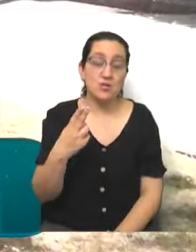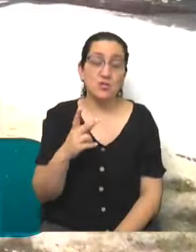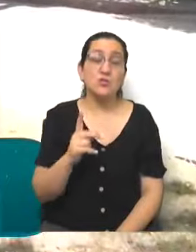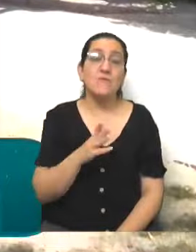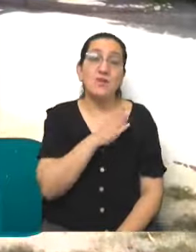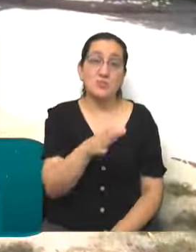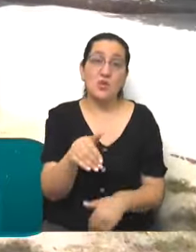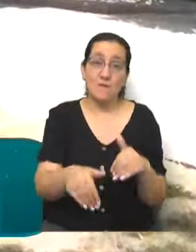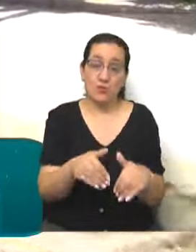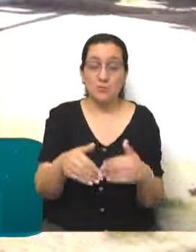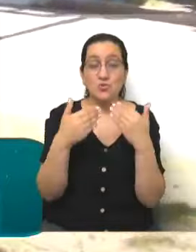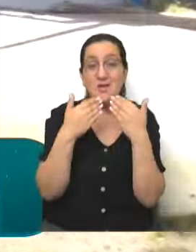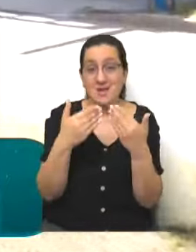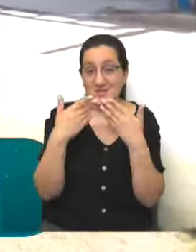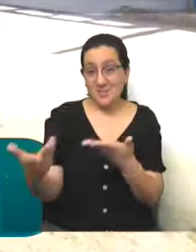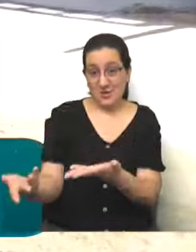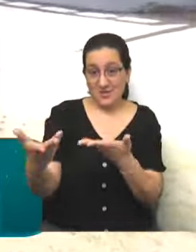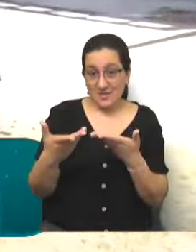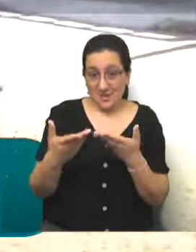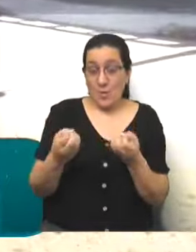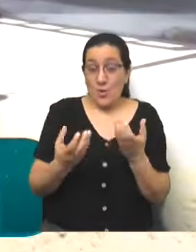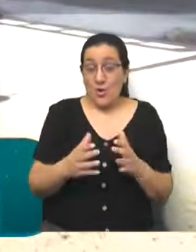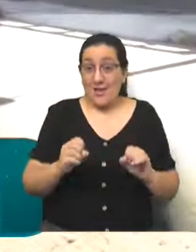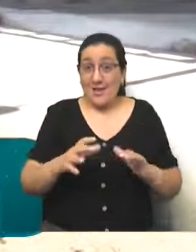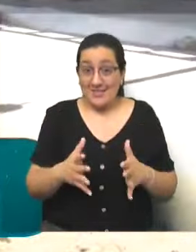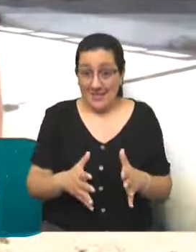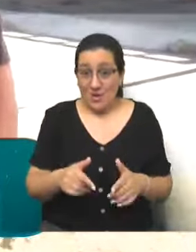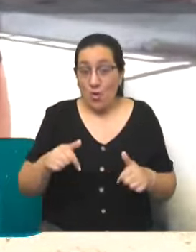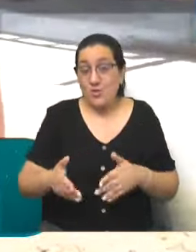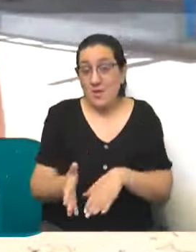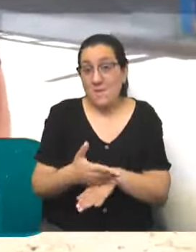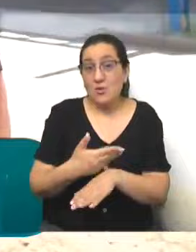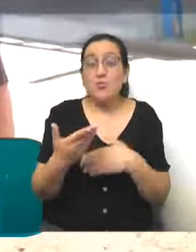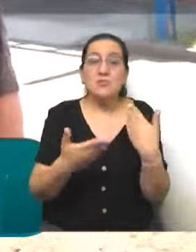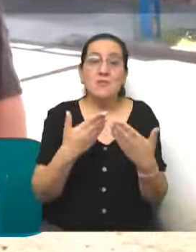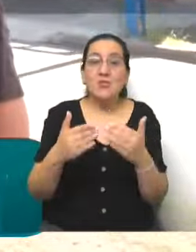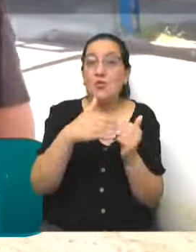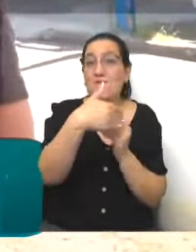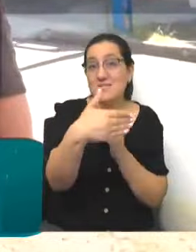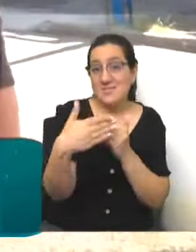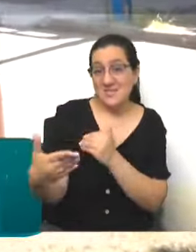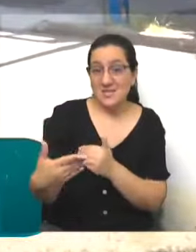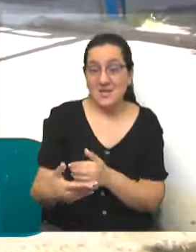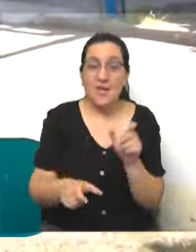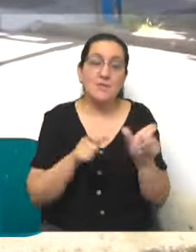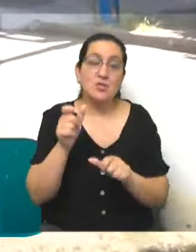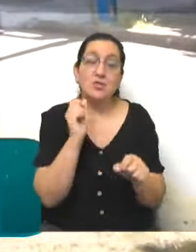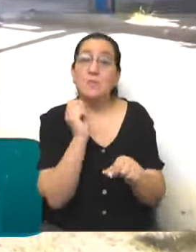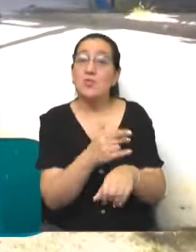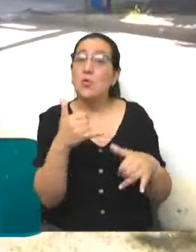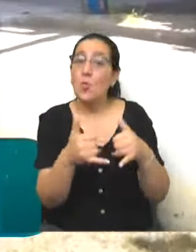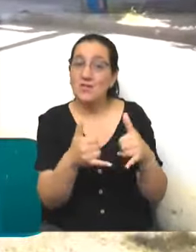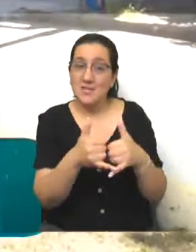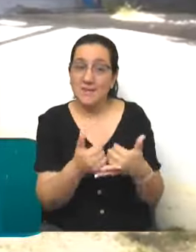sufragar? Ignacio, gracias por recibirnos. Bueno, ¿cómo viene la mano? Hoy temprano estuvimos hablando con una vecina, nuestro público nos está mandando,